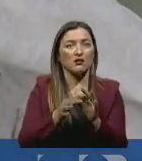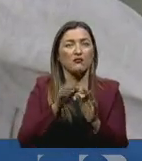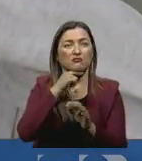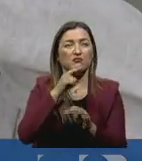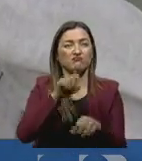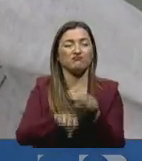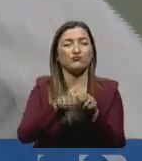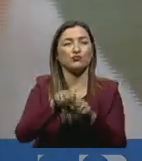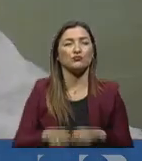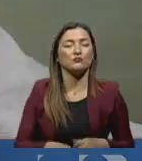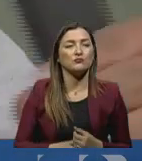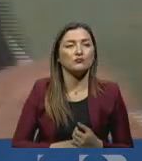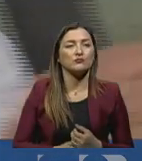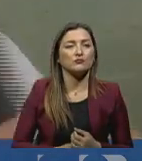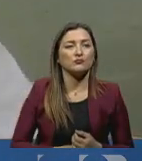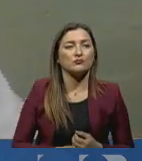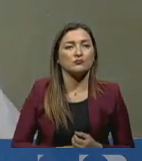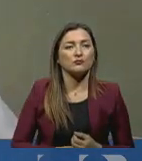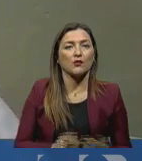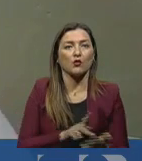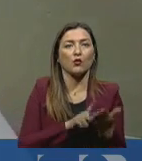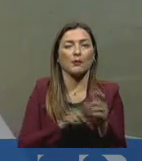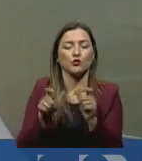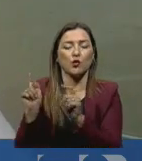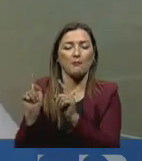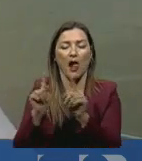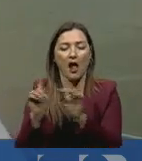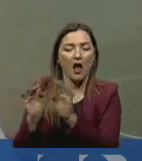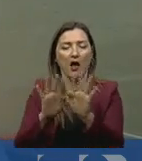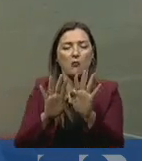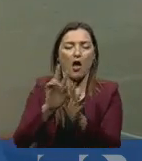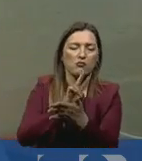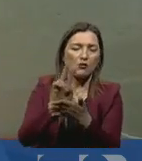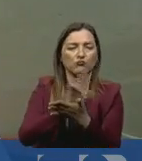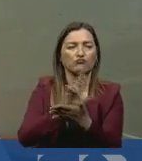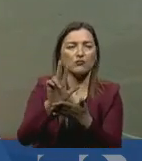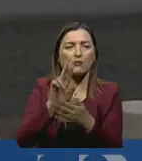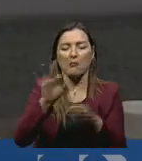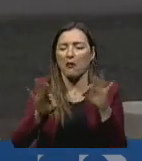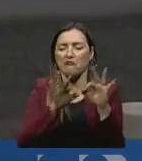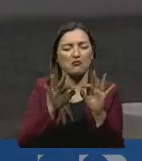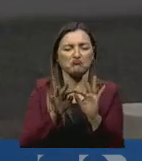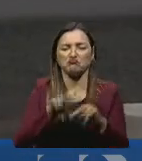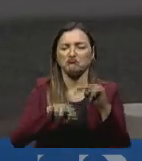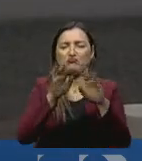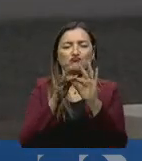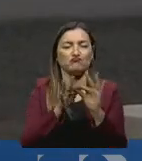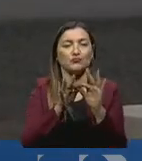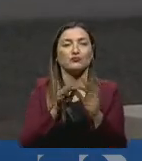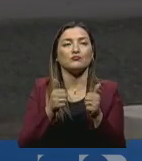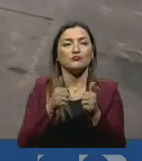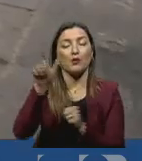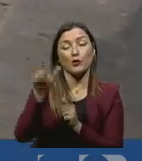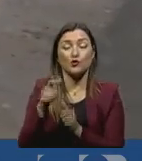un poquito que sembrarnos pero yo creo que en dos o tres semanas sería perfecto sin embargo uno de los